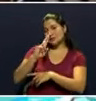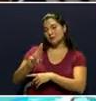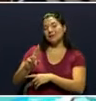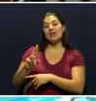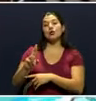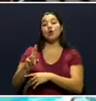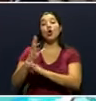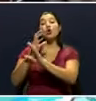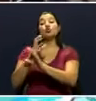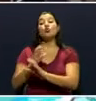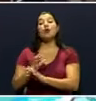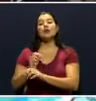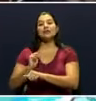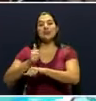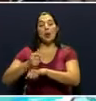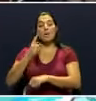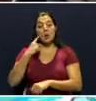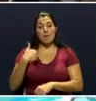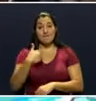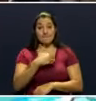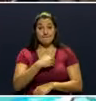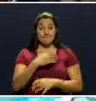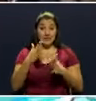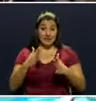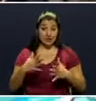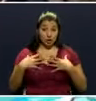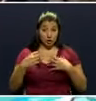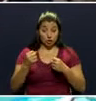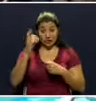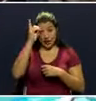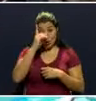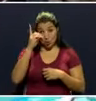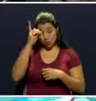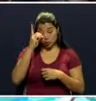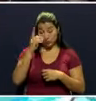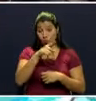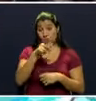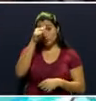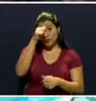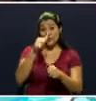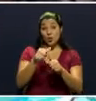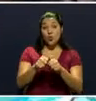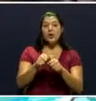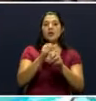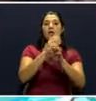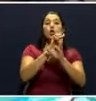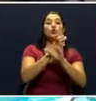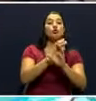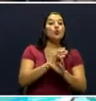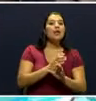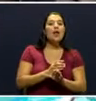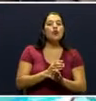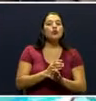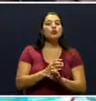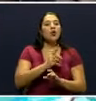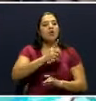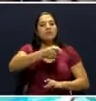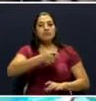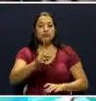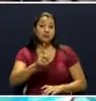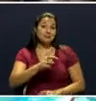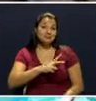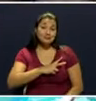poniendo el ministro de Salud y también cómo la gente las está acatando. Acordémonos que las medidas son voluntarias, ¿verdad? Nosotros no